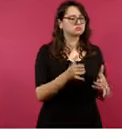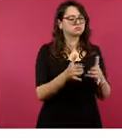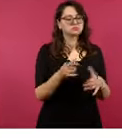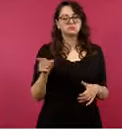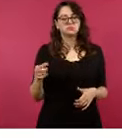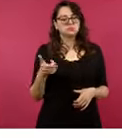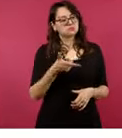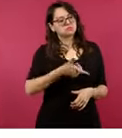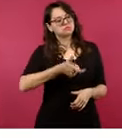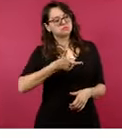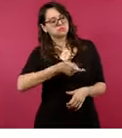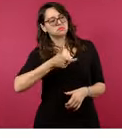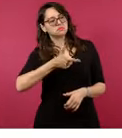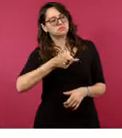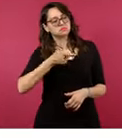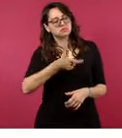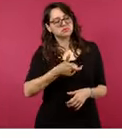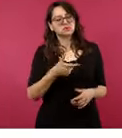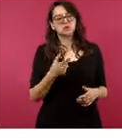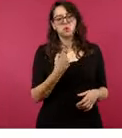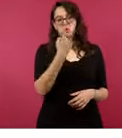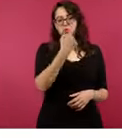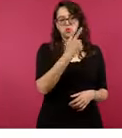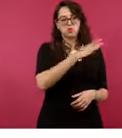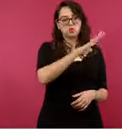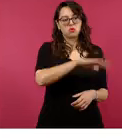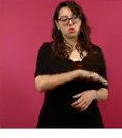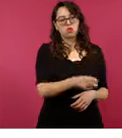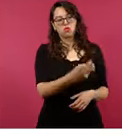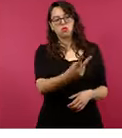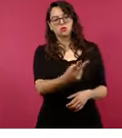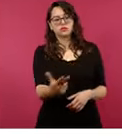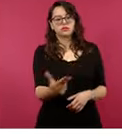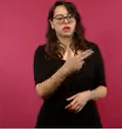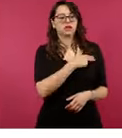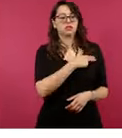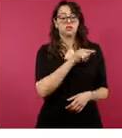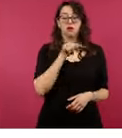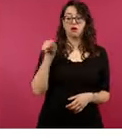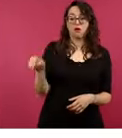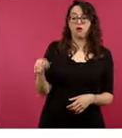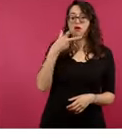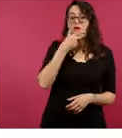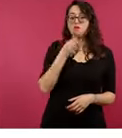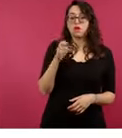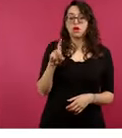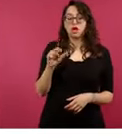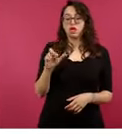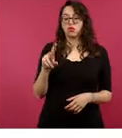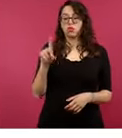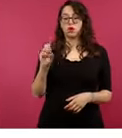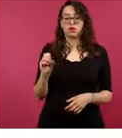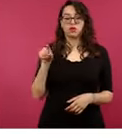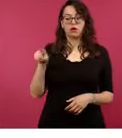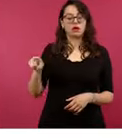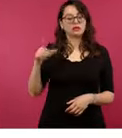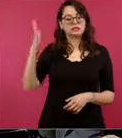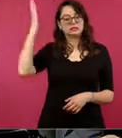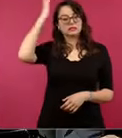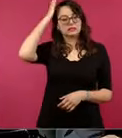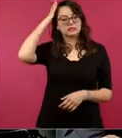dos. Eduardo N. es considerado como uno de los generadores de violencia en la zona centro aquí de la Ciudad de México y se